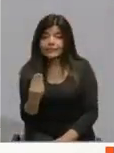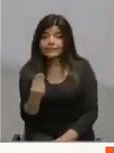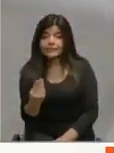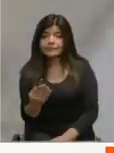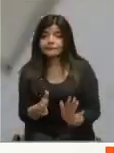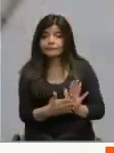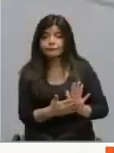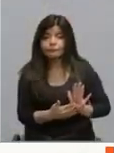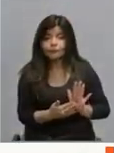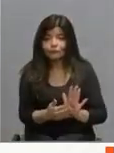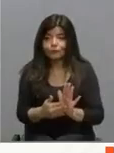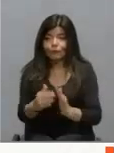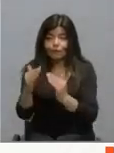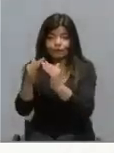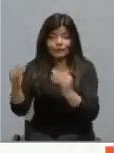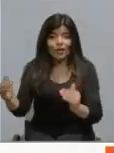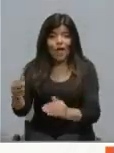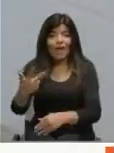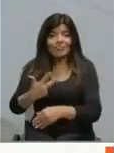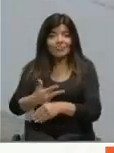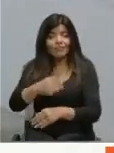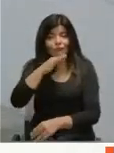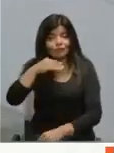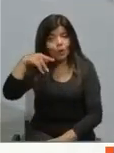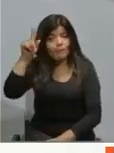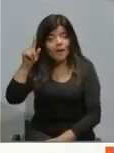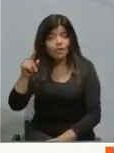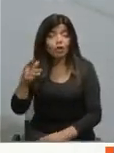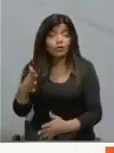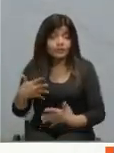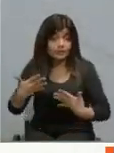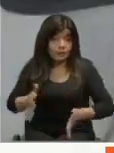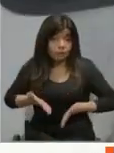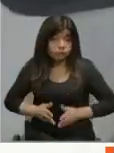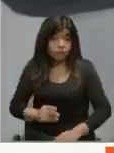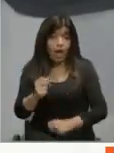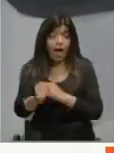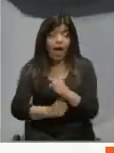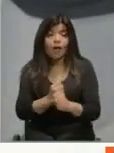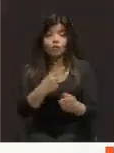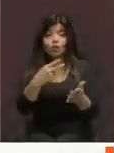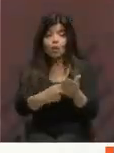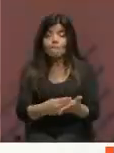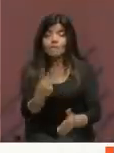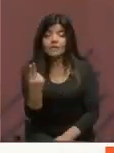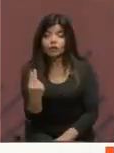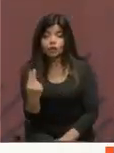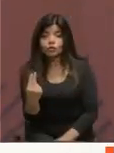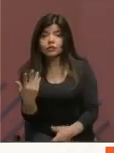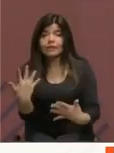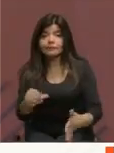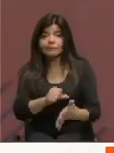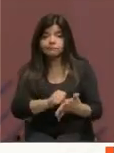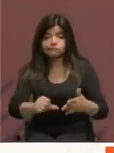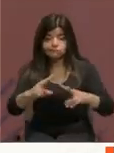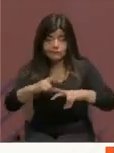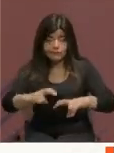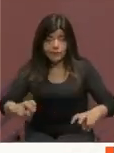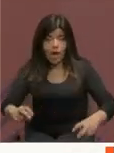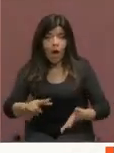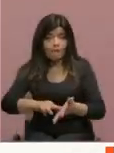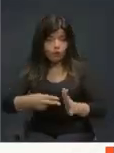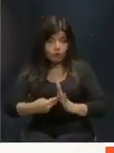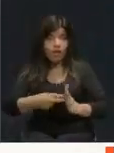esta residencia privada de adultos mayores, creada en 2012 y que acumulaba 9 sumarios sanitarios por sus problemas de